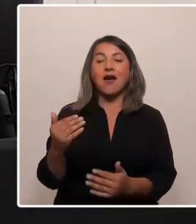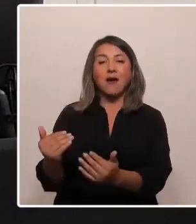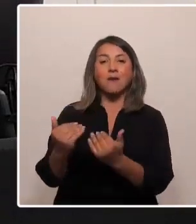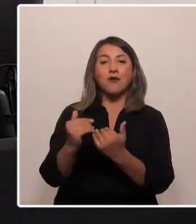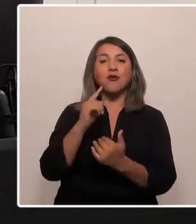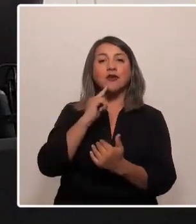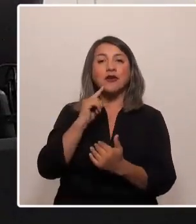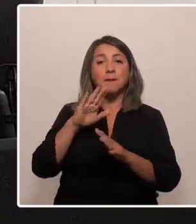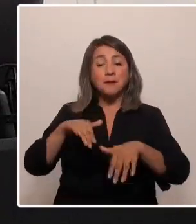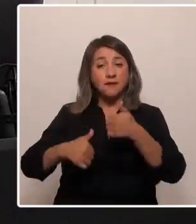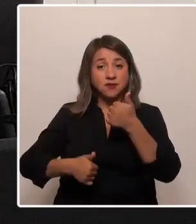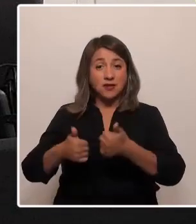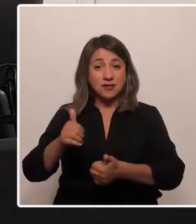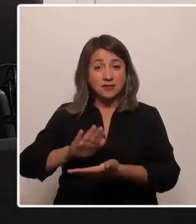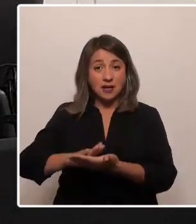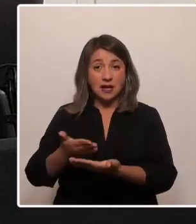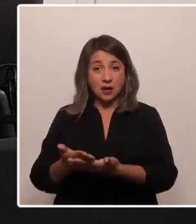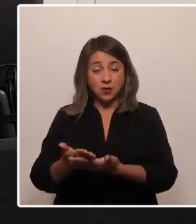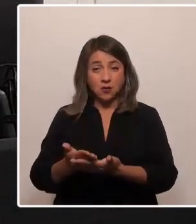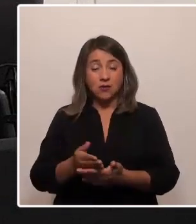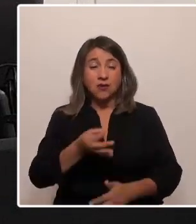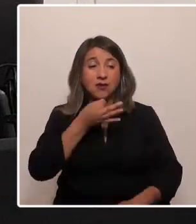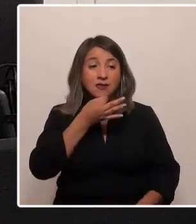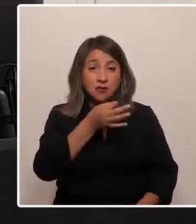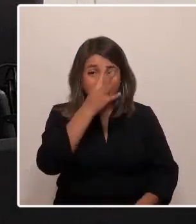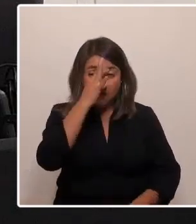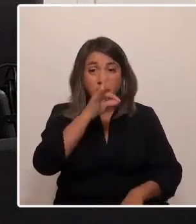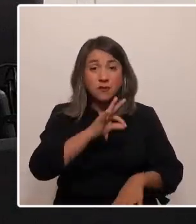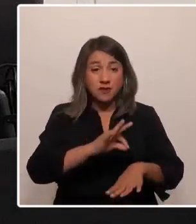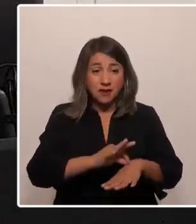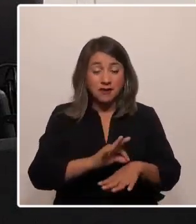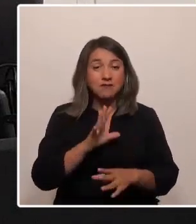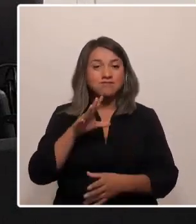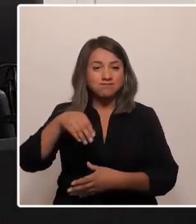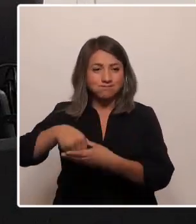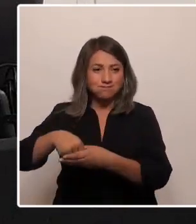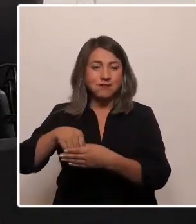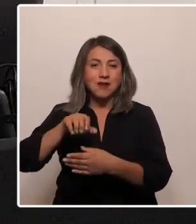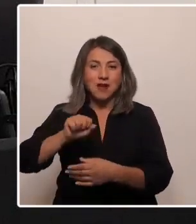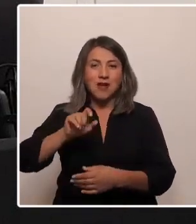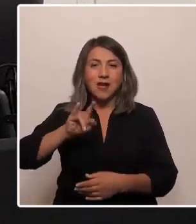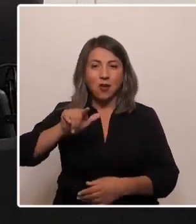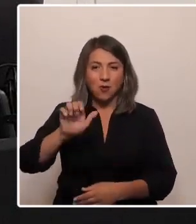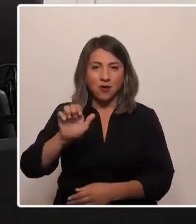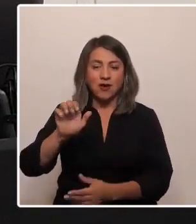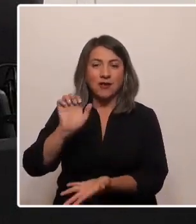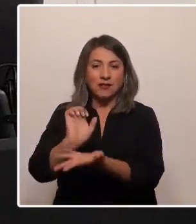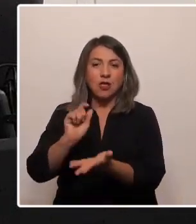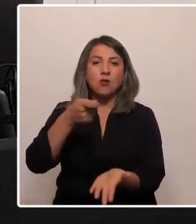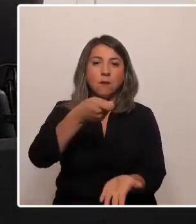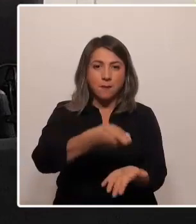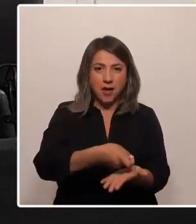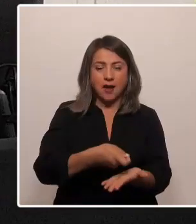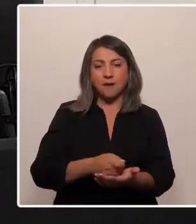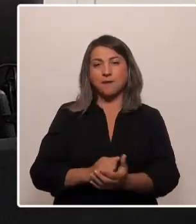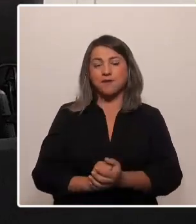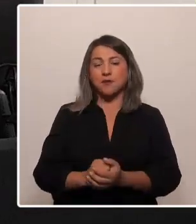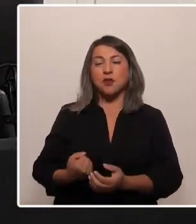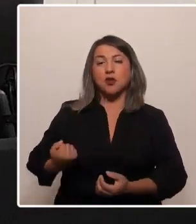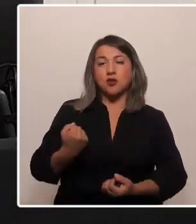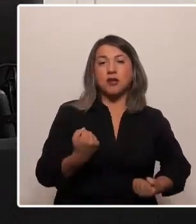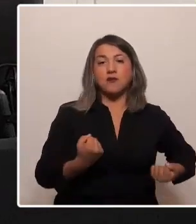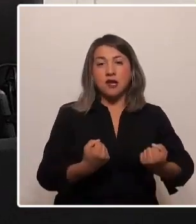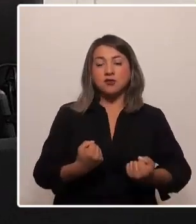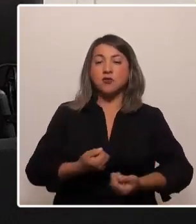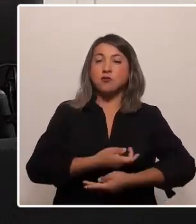mismo profesional de la salud le indica que su enfermedad está incluida en el AUGE, en donde la colaboración público